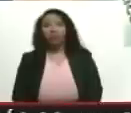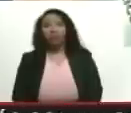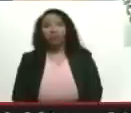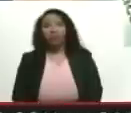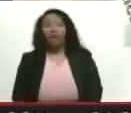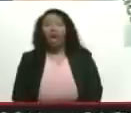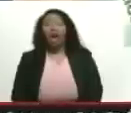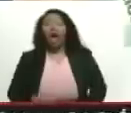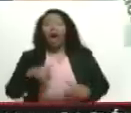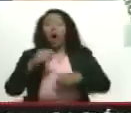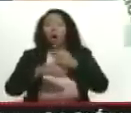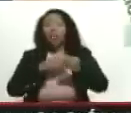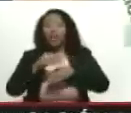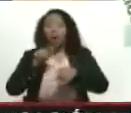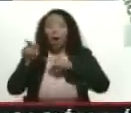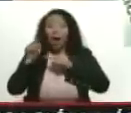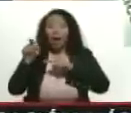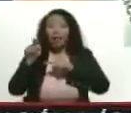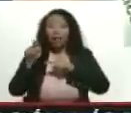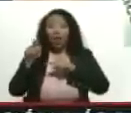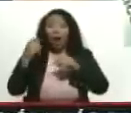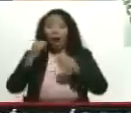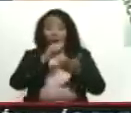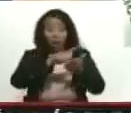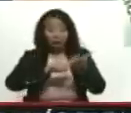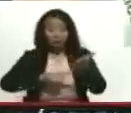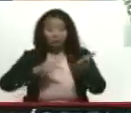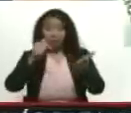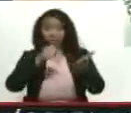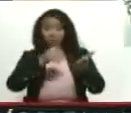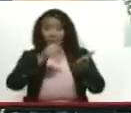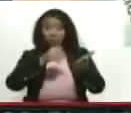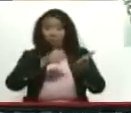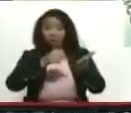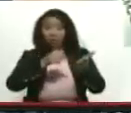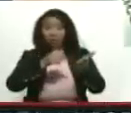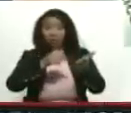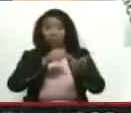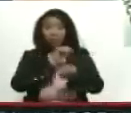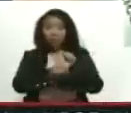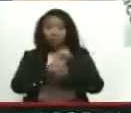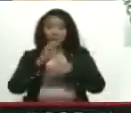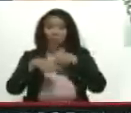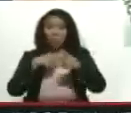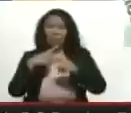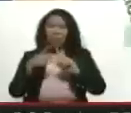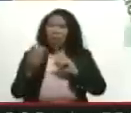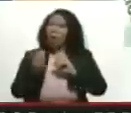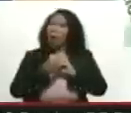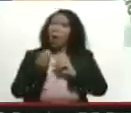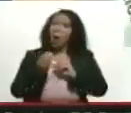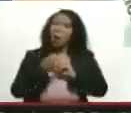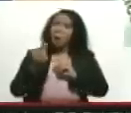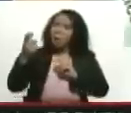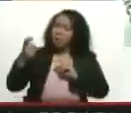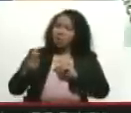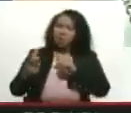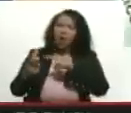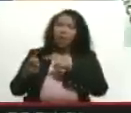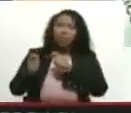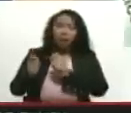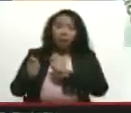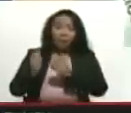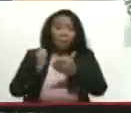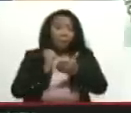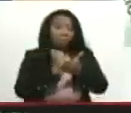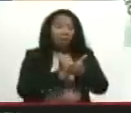se presentan a sí mismos y está la lista, están entre la lista de los presuntos presos políticos. Pero ¿cómo alguien que intente